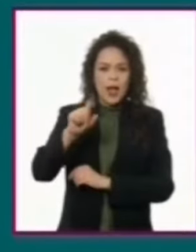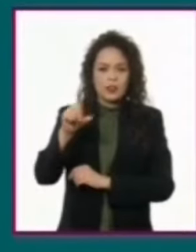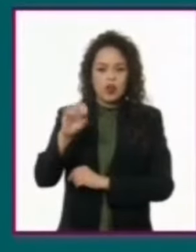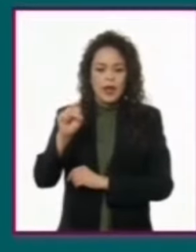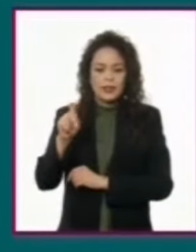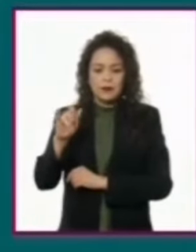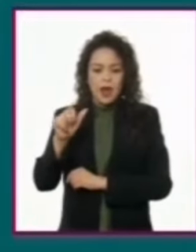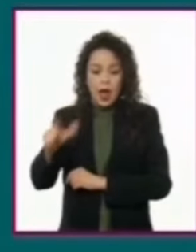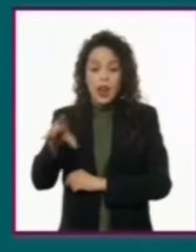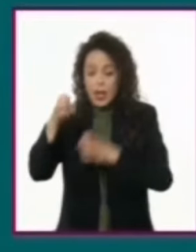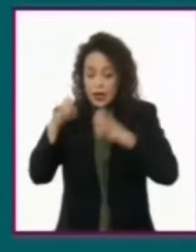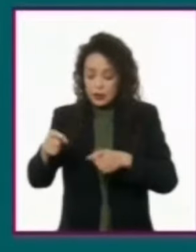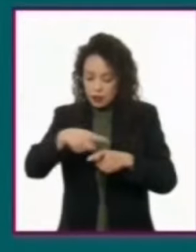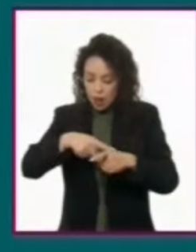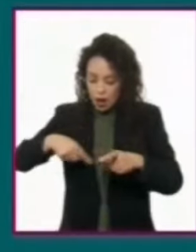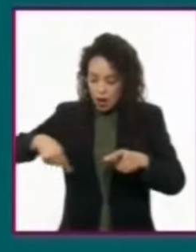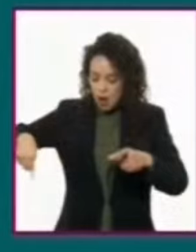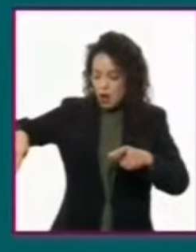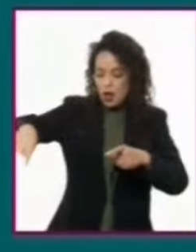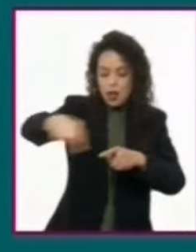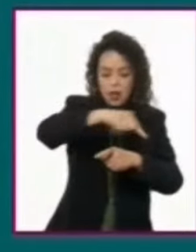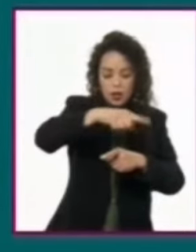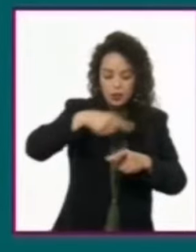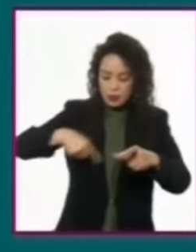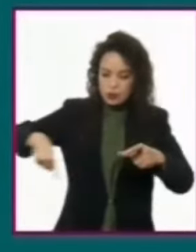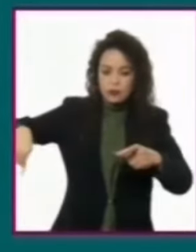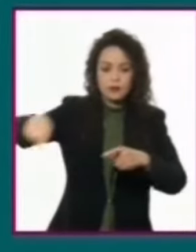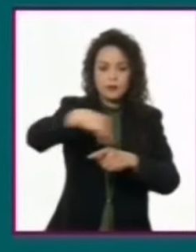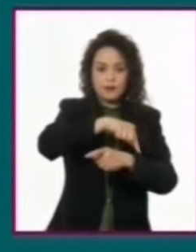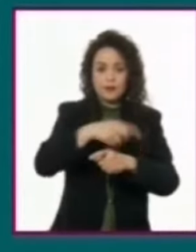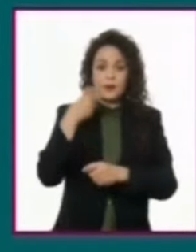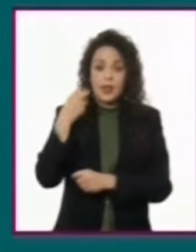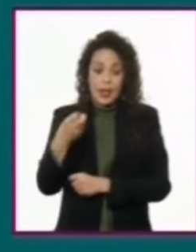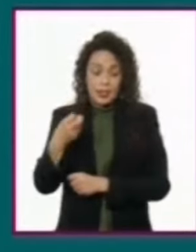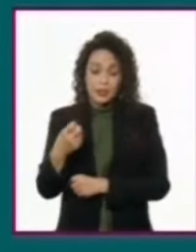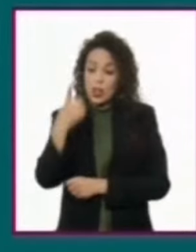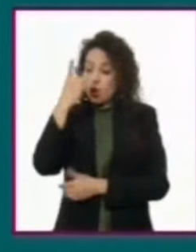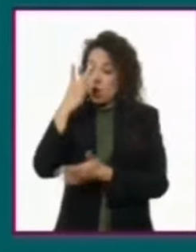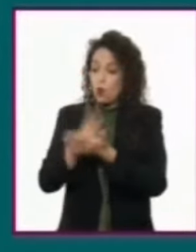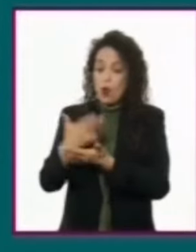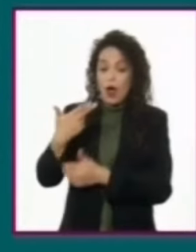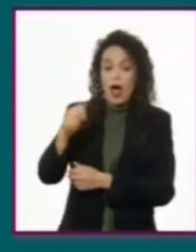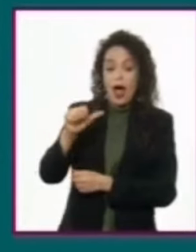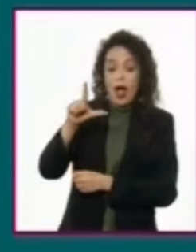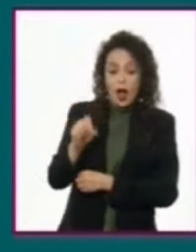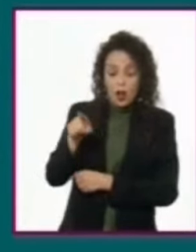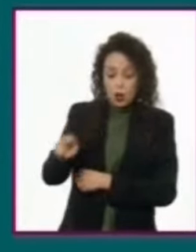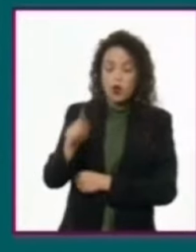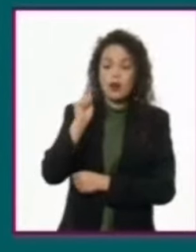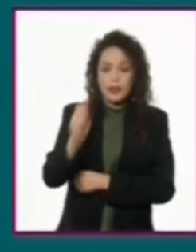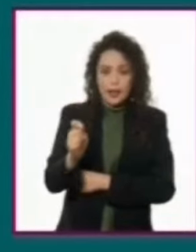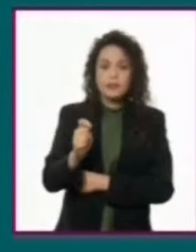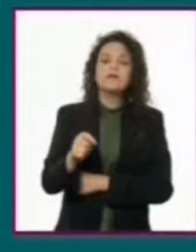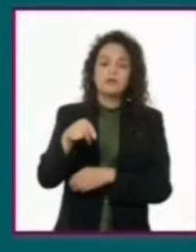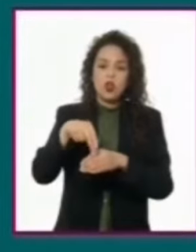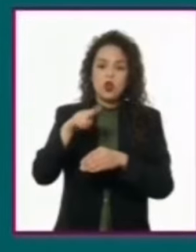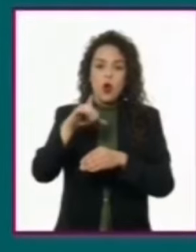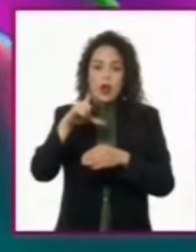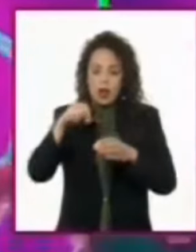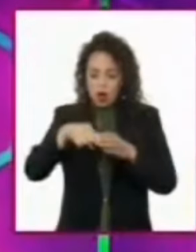estos bulbos. Un halo esférico de estrellas envuelve al núcleo y a los brazos. Es probable que